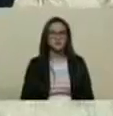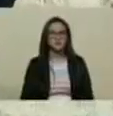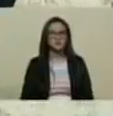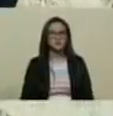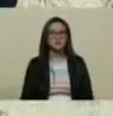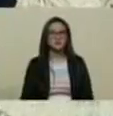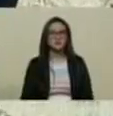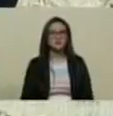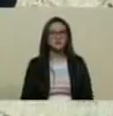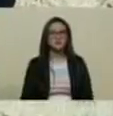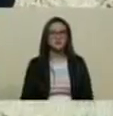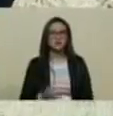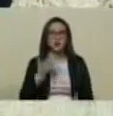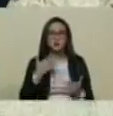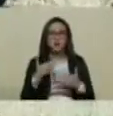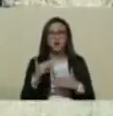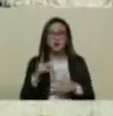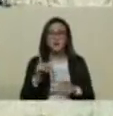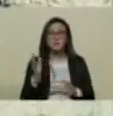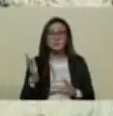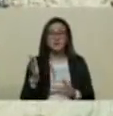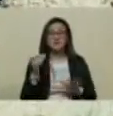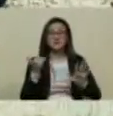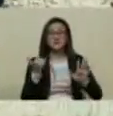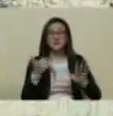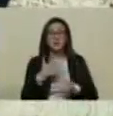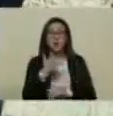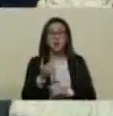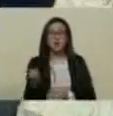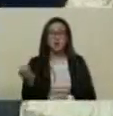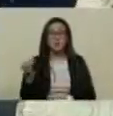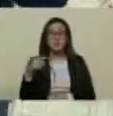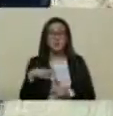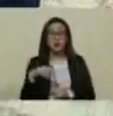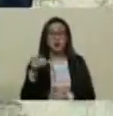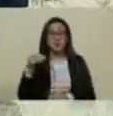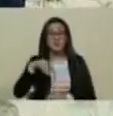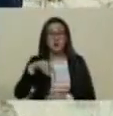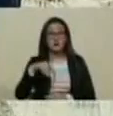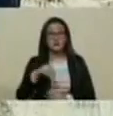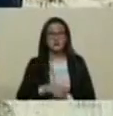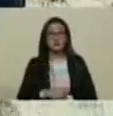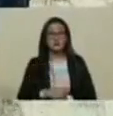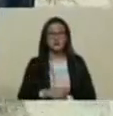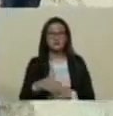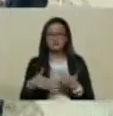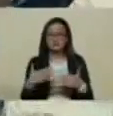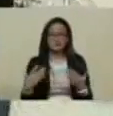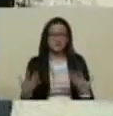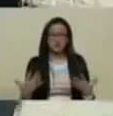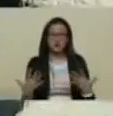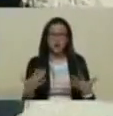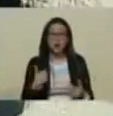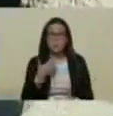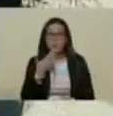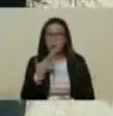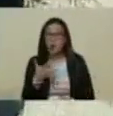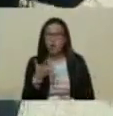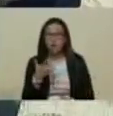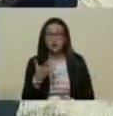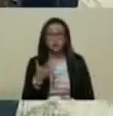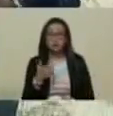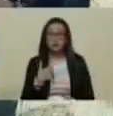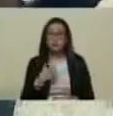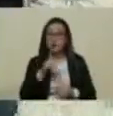ya estoy estudiando 6 proyectos más, y le acabo de decir al ministro, vamos a acelerar porque yo pronto, en los próximos días,